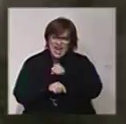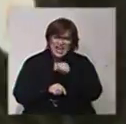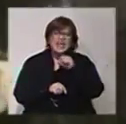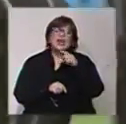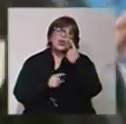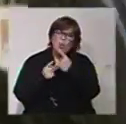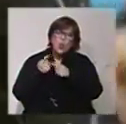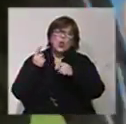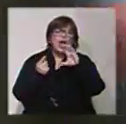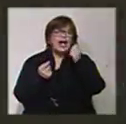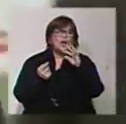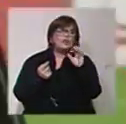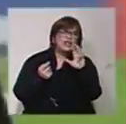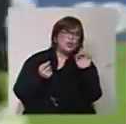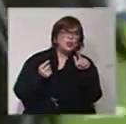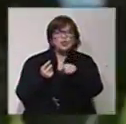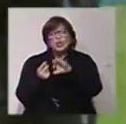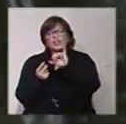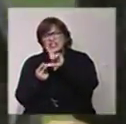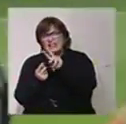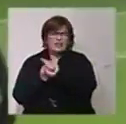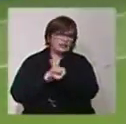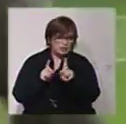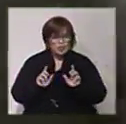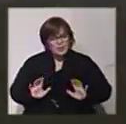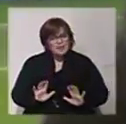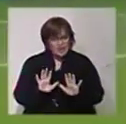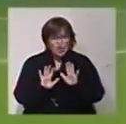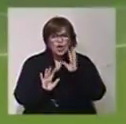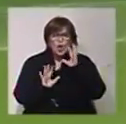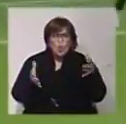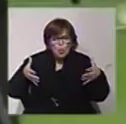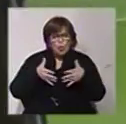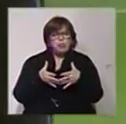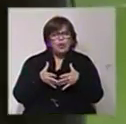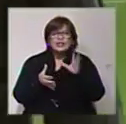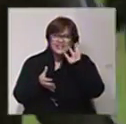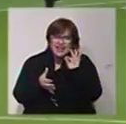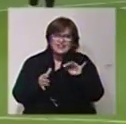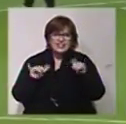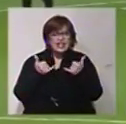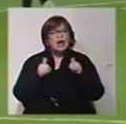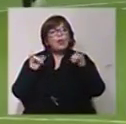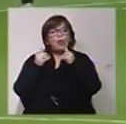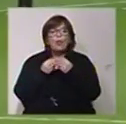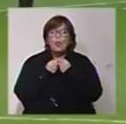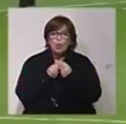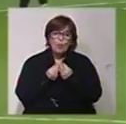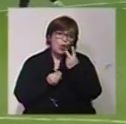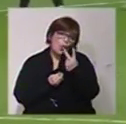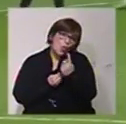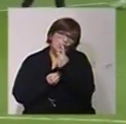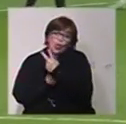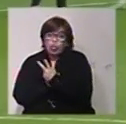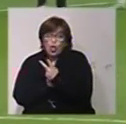Santiago Silva, él apostó por armar un equipo. Entonces, si vas a los antecedentes y sabes cómo juega, sabes más o menos uno o dos que te puedan cambiar por